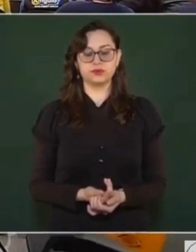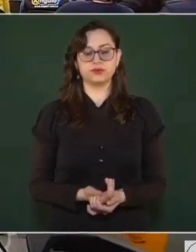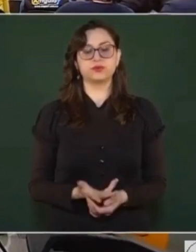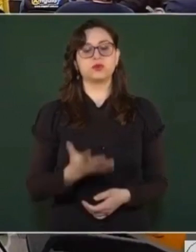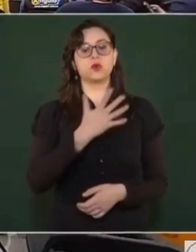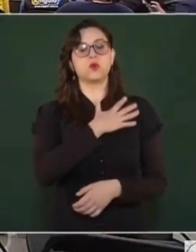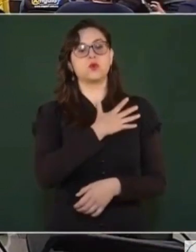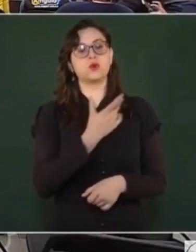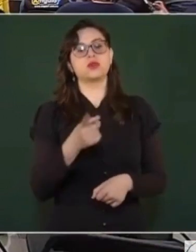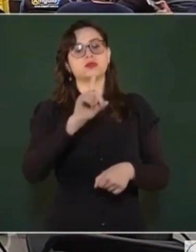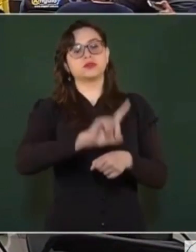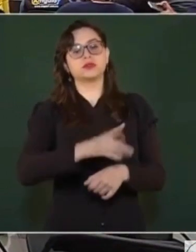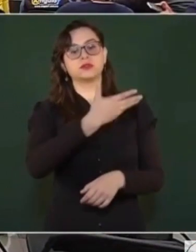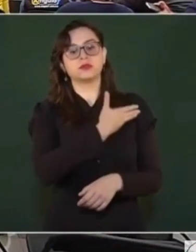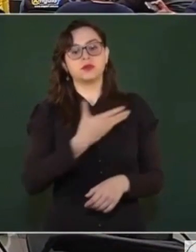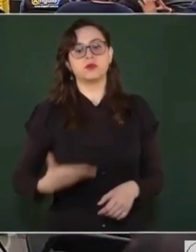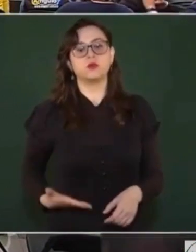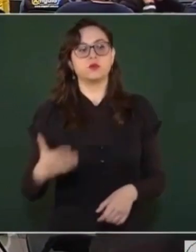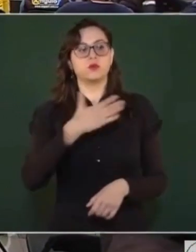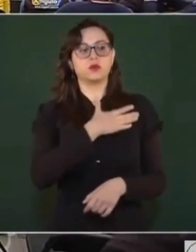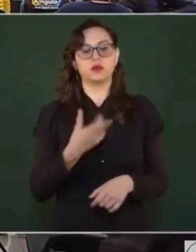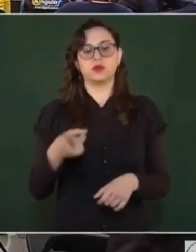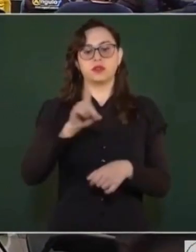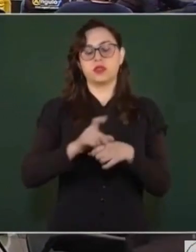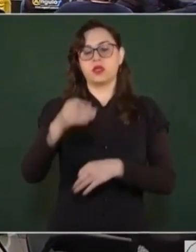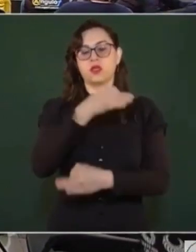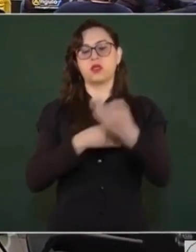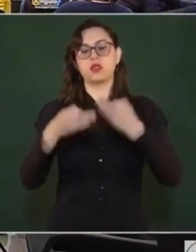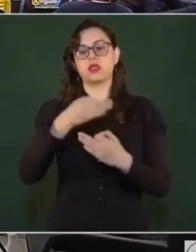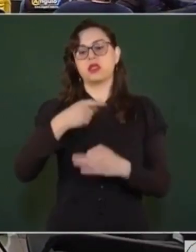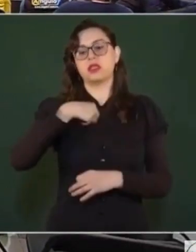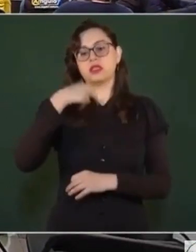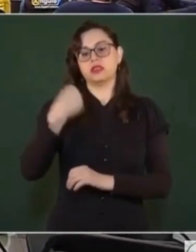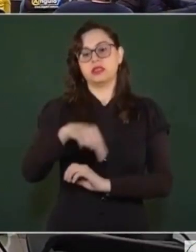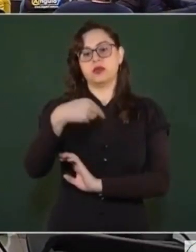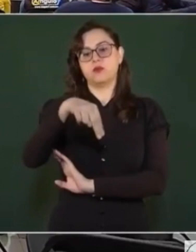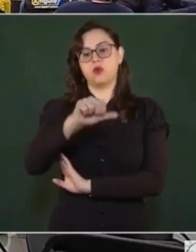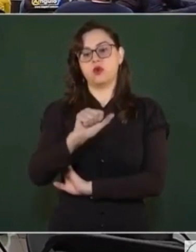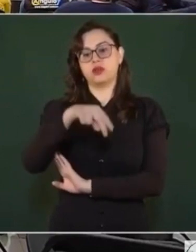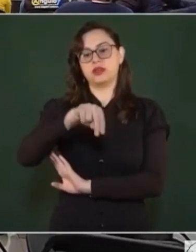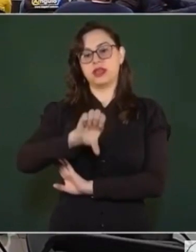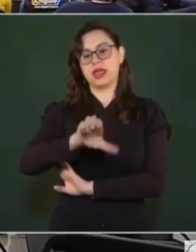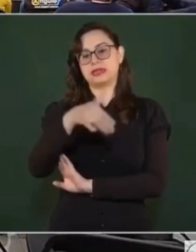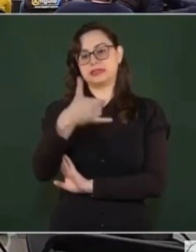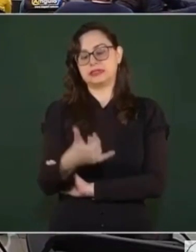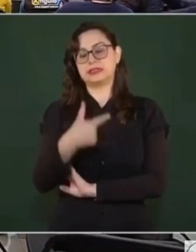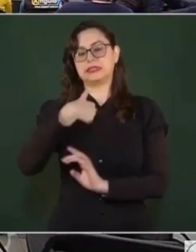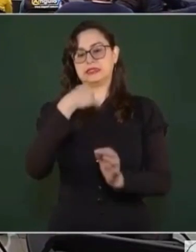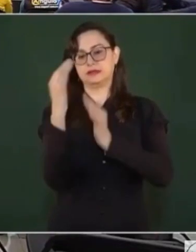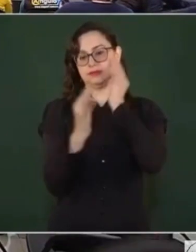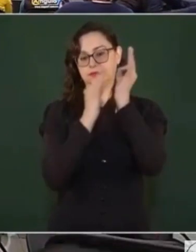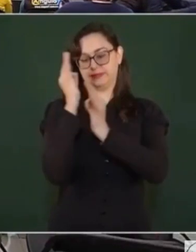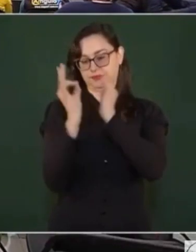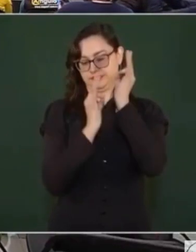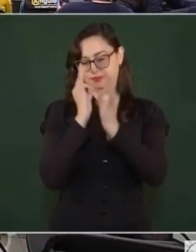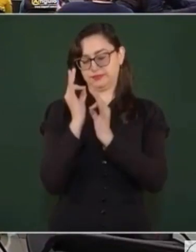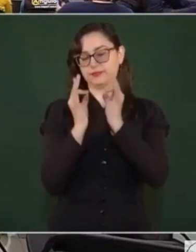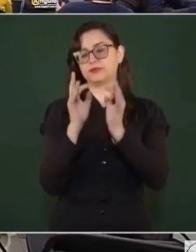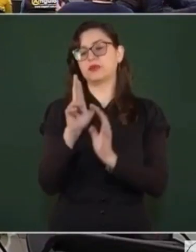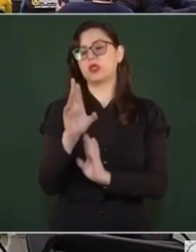Buenos días, presidente. Buenos días a todas y a todos. Nancy Flores, de la revista Contralínea. Presidente, pues estamos aquí en este lugar